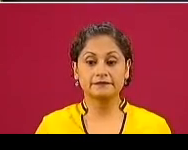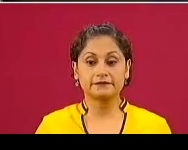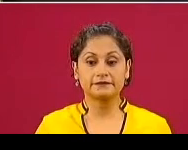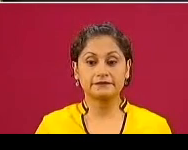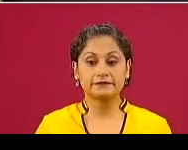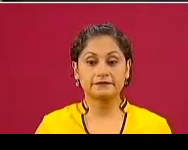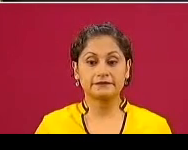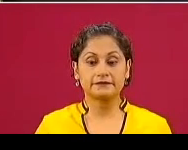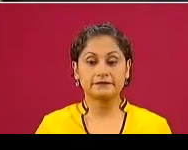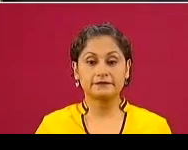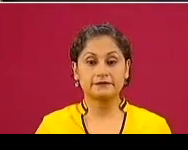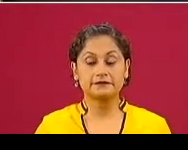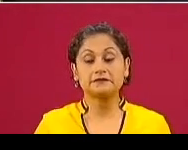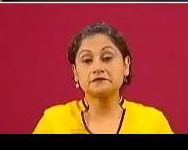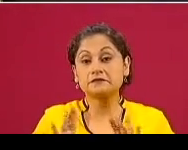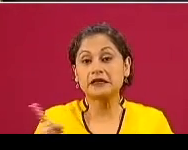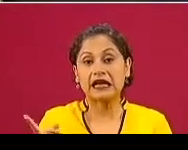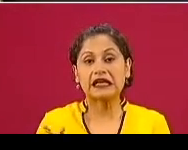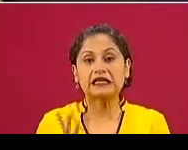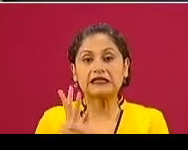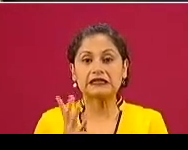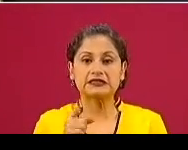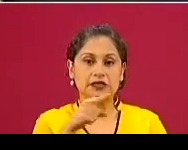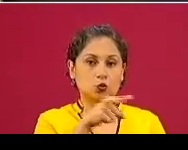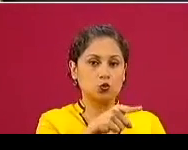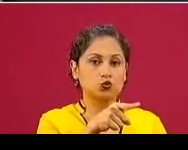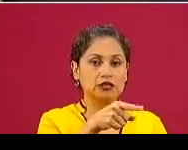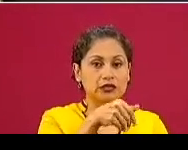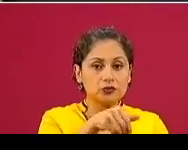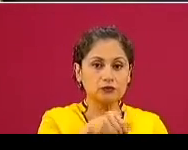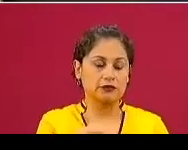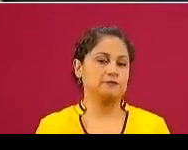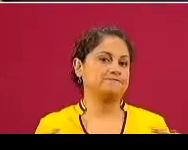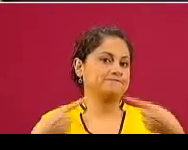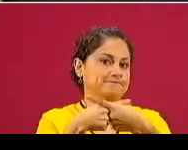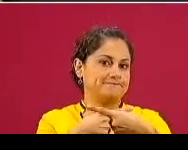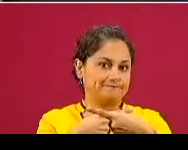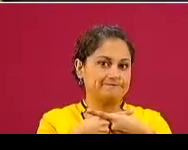que no es congruente con sus cifras. Uy.